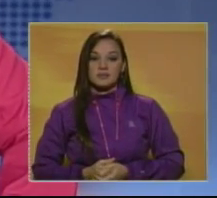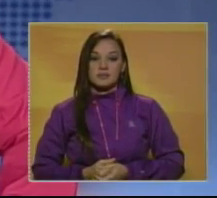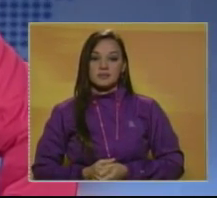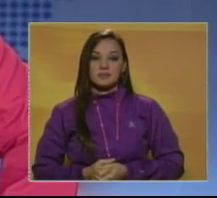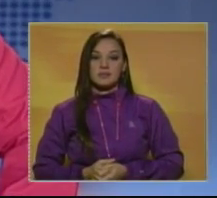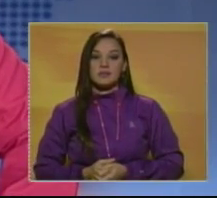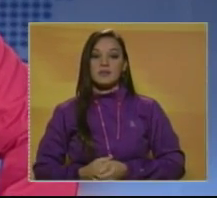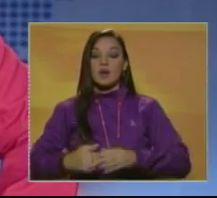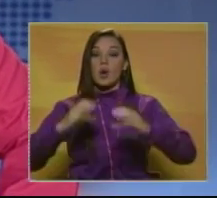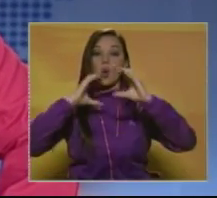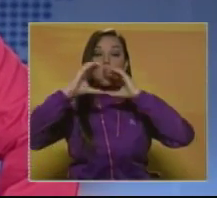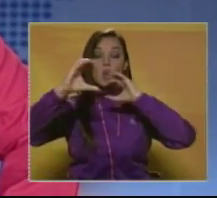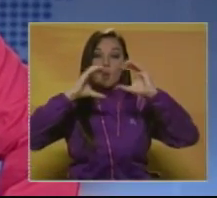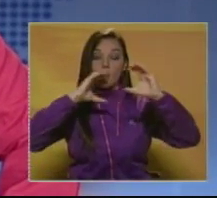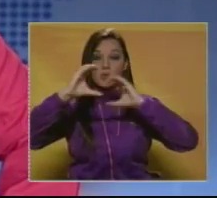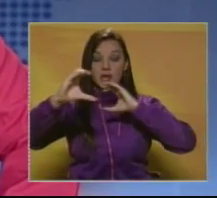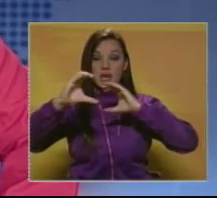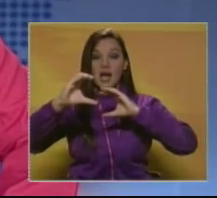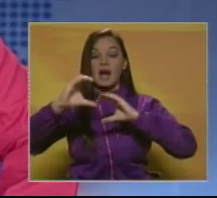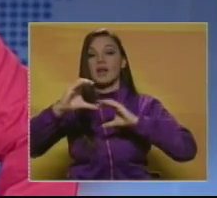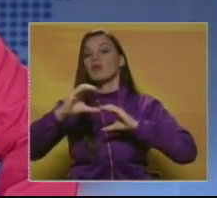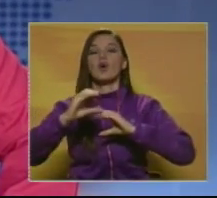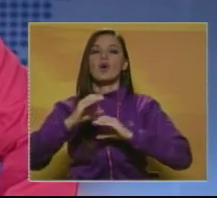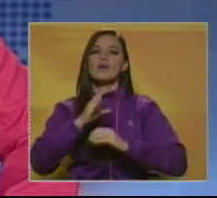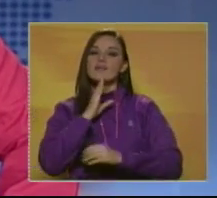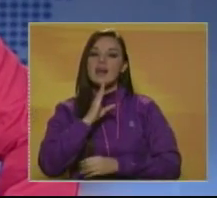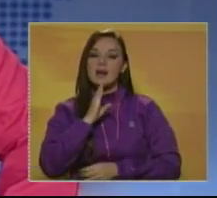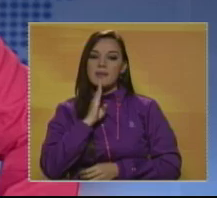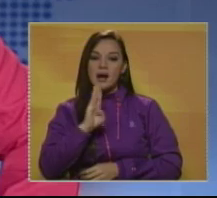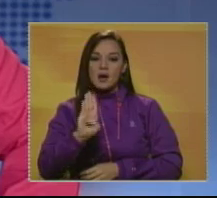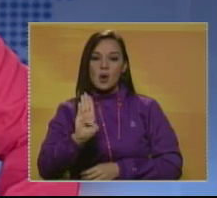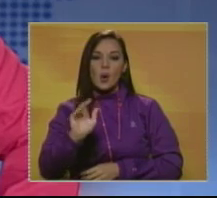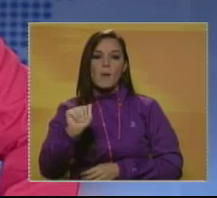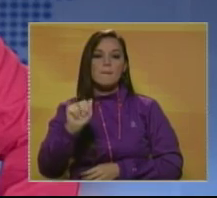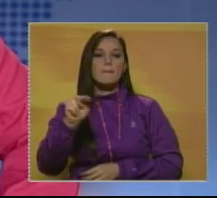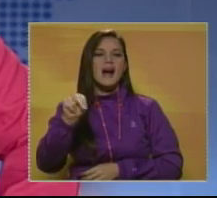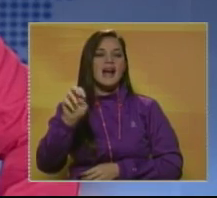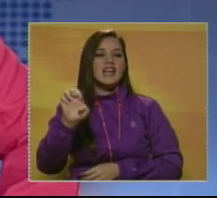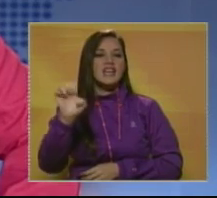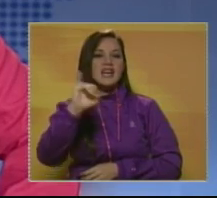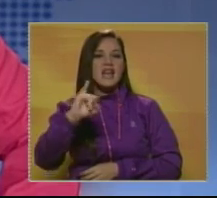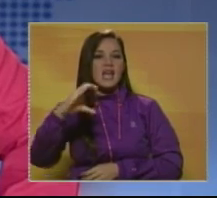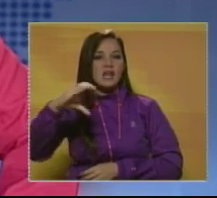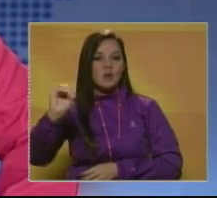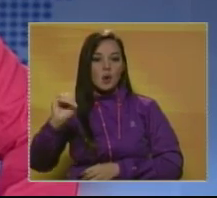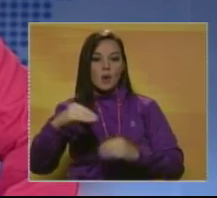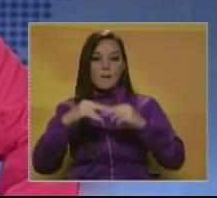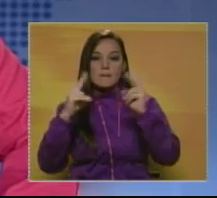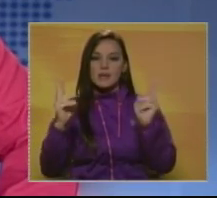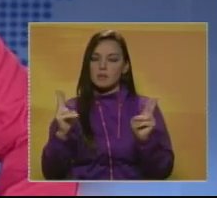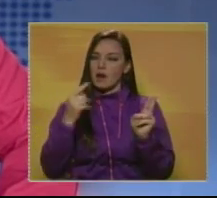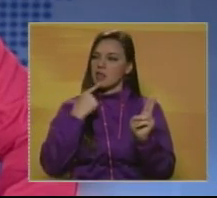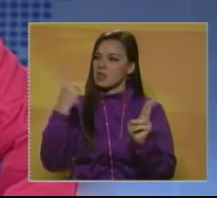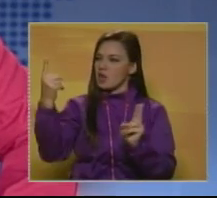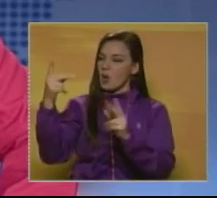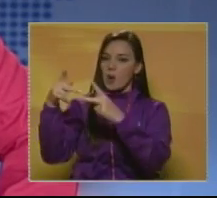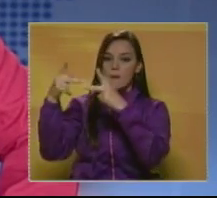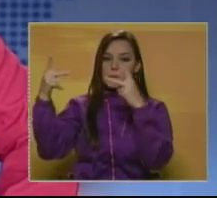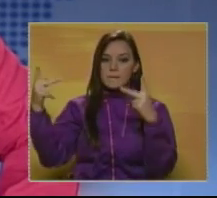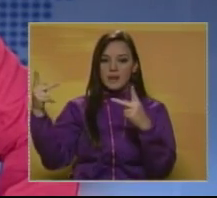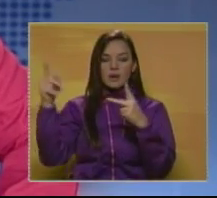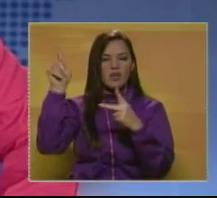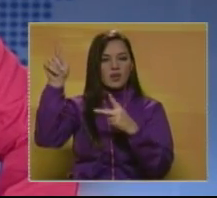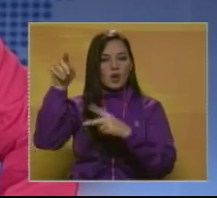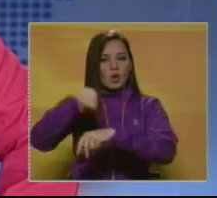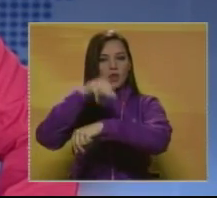A través de un comunicado, Banesco Panamá desmintió un reportaje del diario Nuevo Herald de Miami en el que se afirma que la sede de Panamá de esta y